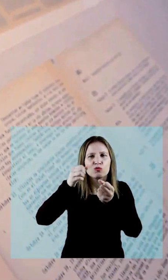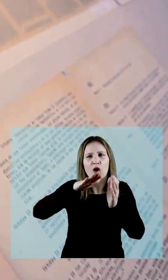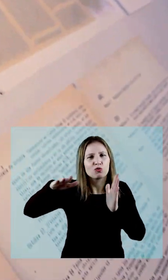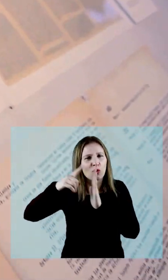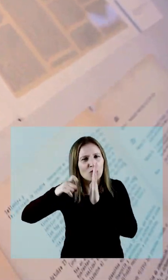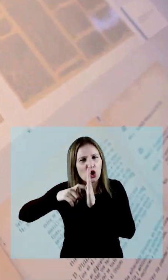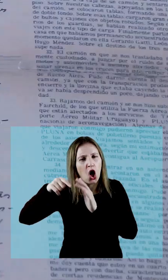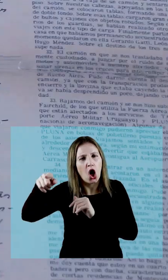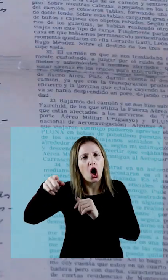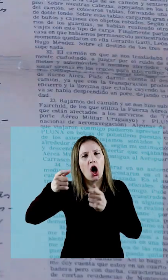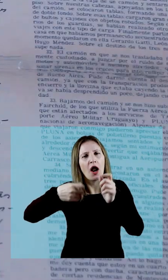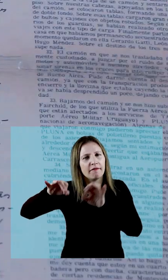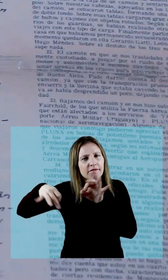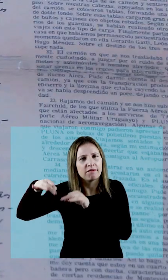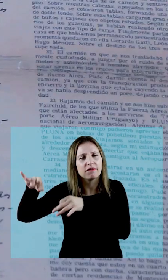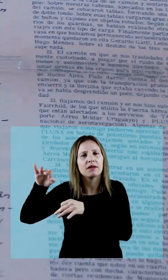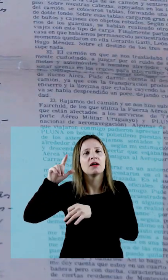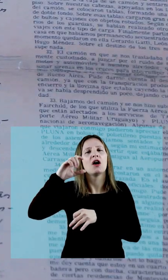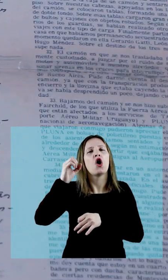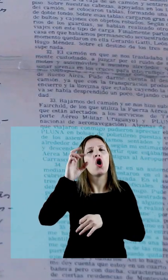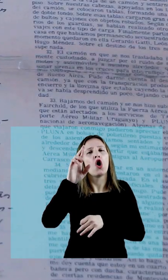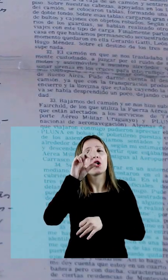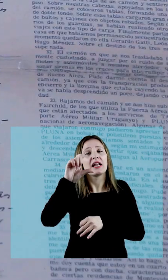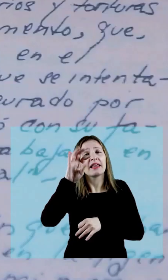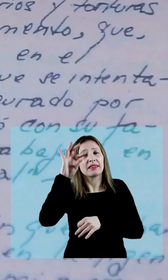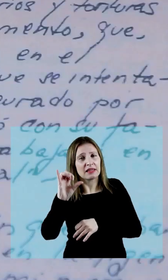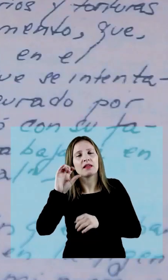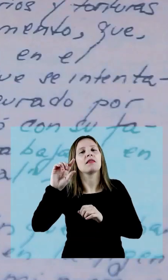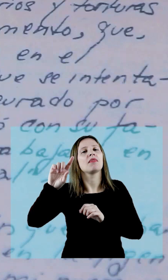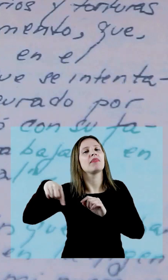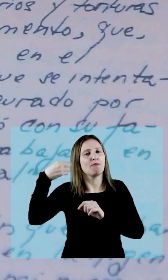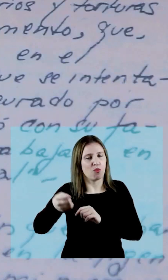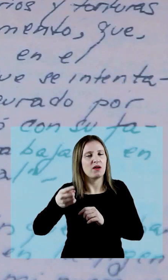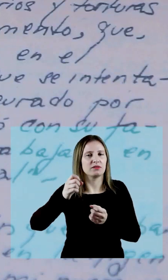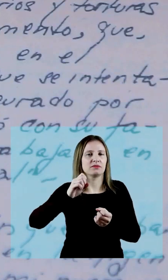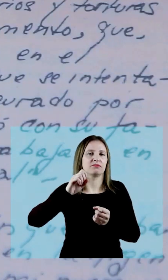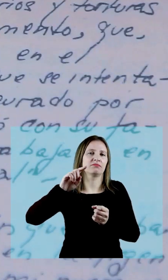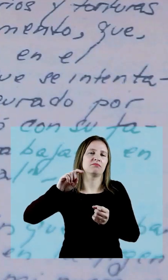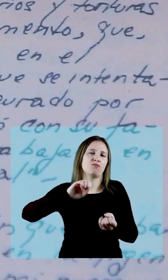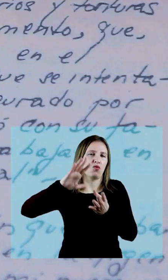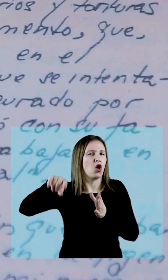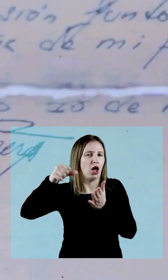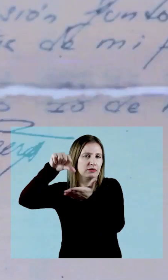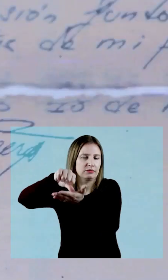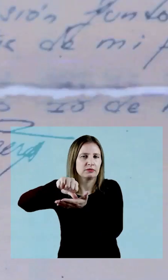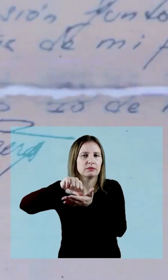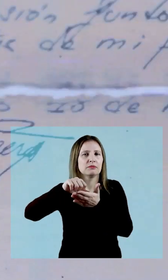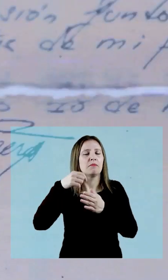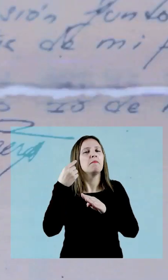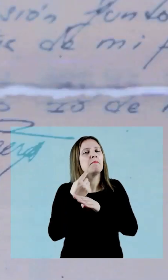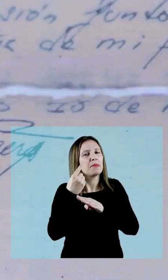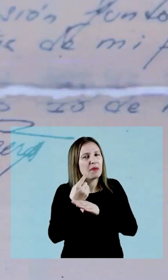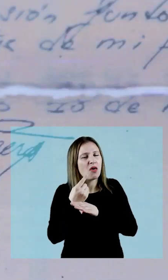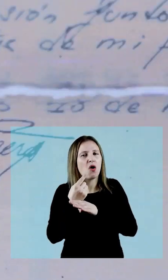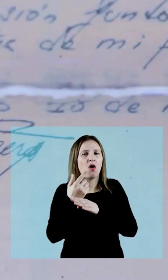luego parte al exilio. Primero de manera a mano y luego con la